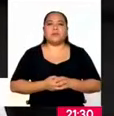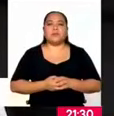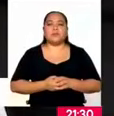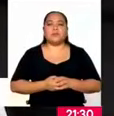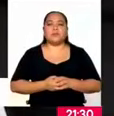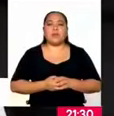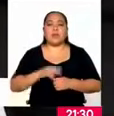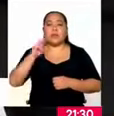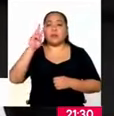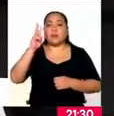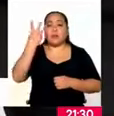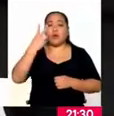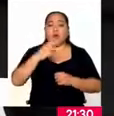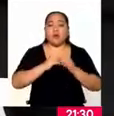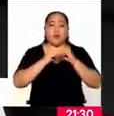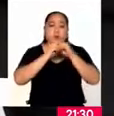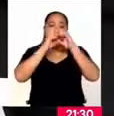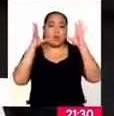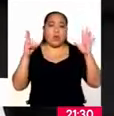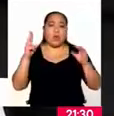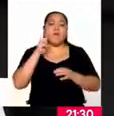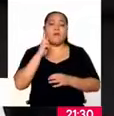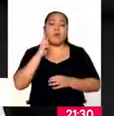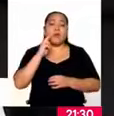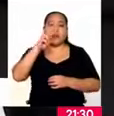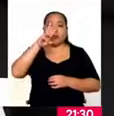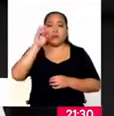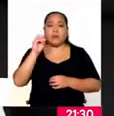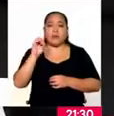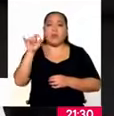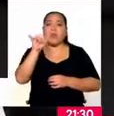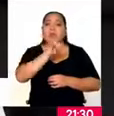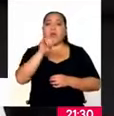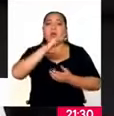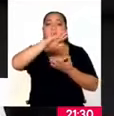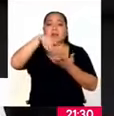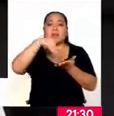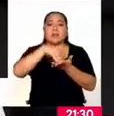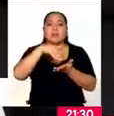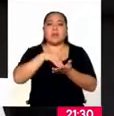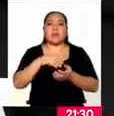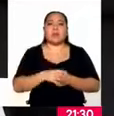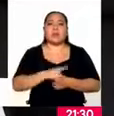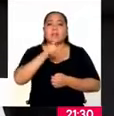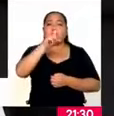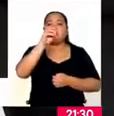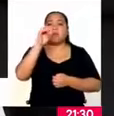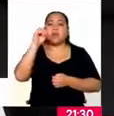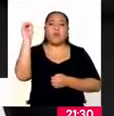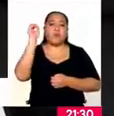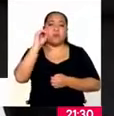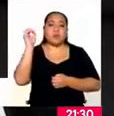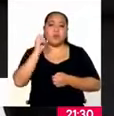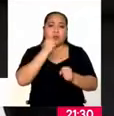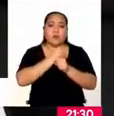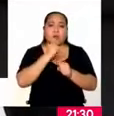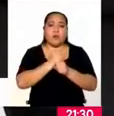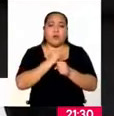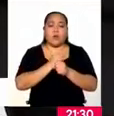Esta segunda jornada de viernes 20, lo mismo ha ocurrido en la región centro. 100% de actividad laboral,